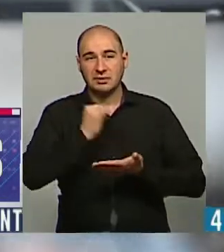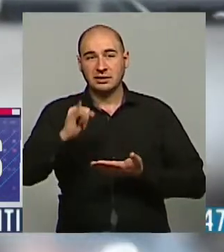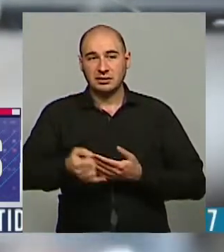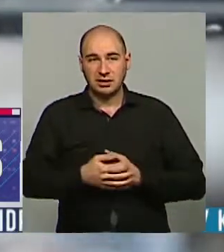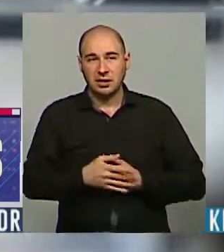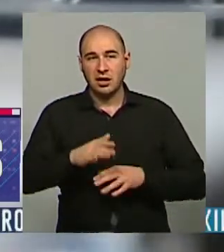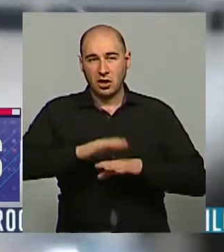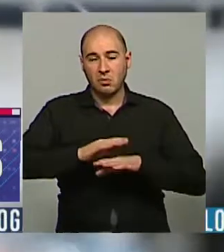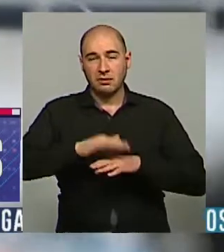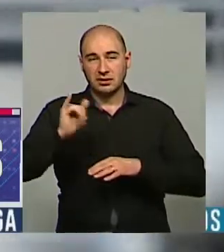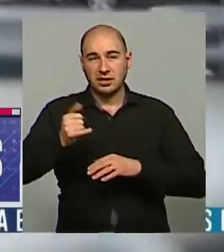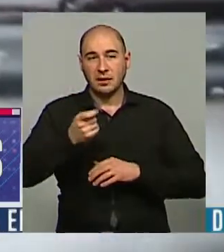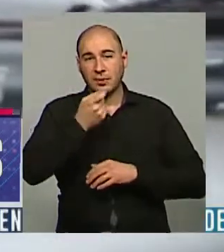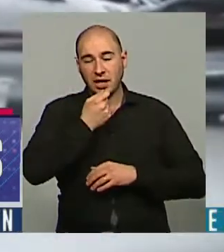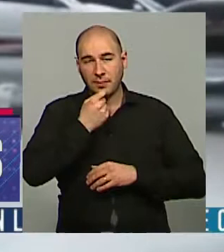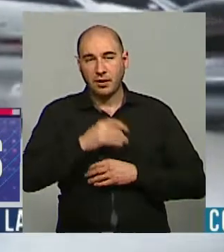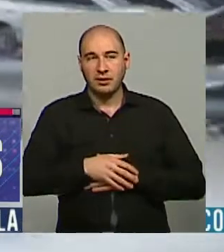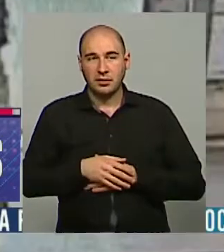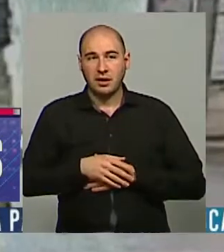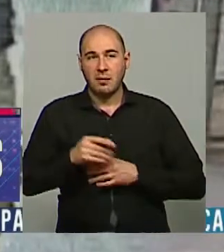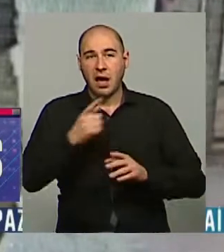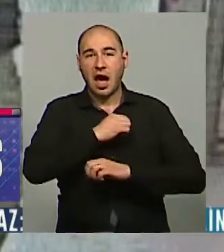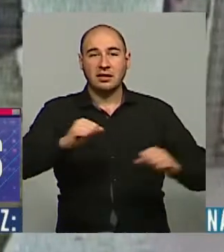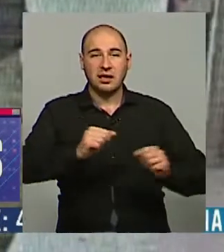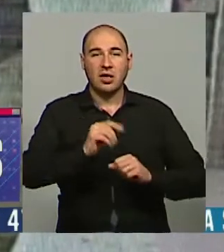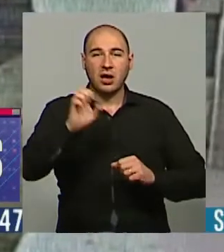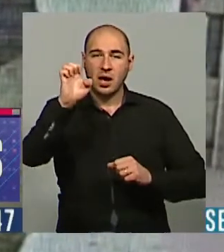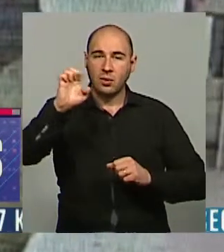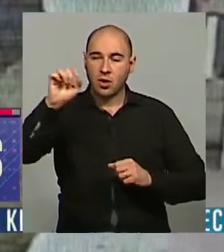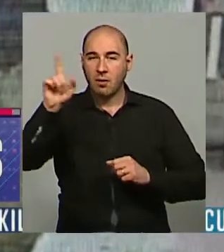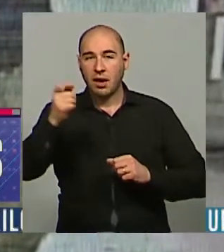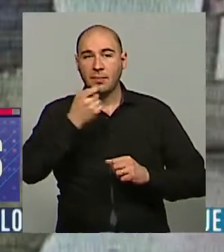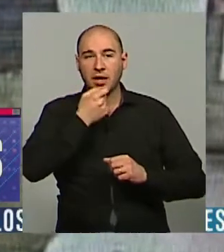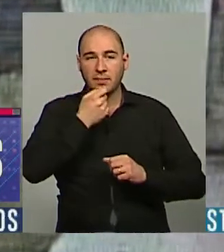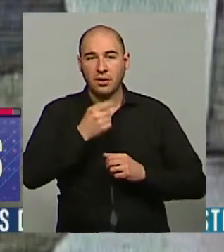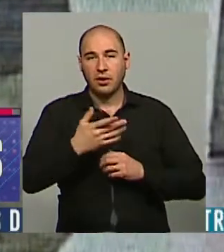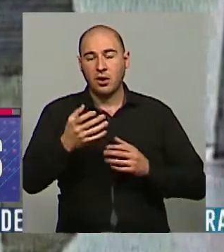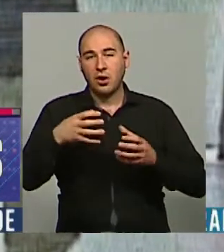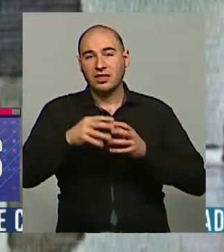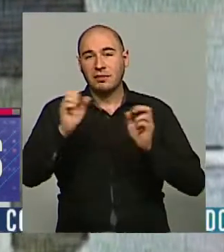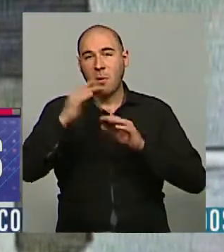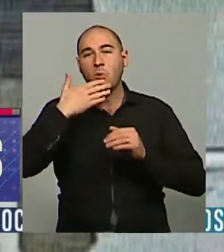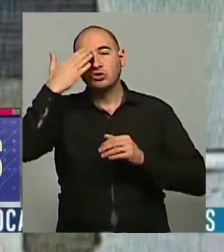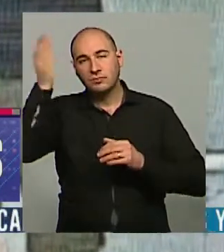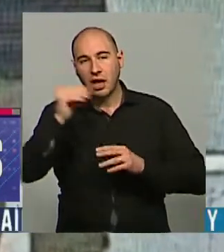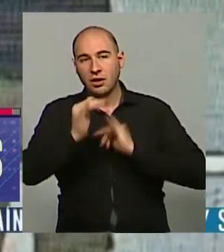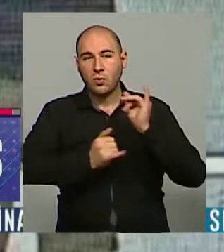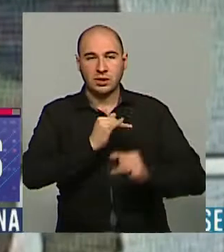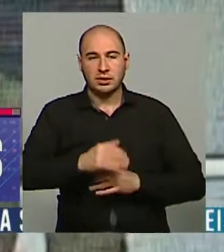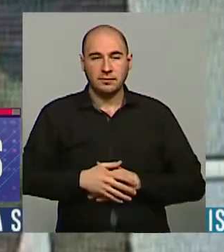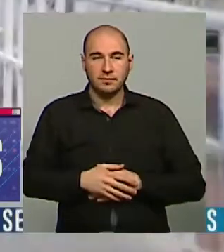ha comprobado, por ejemplo, cuando empiezan a haber atentados en Europa, cometidos, por ejemplo, por el mundo musulmán, como se lo